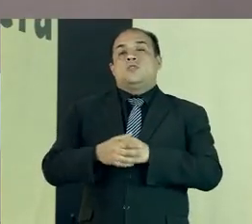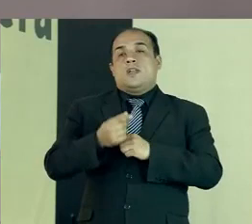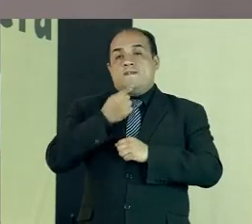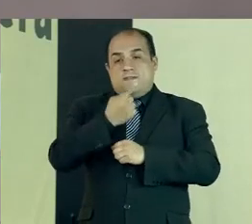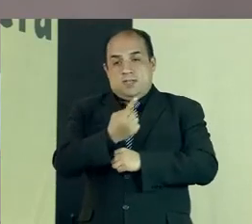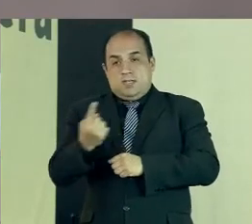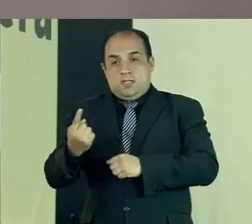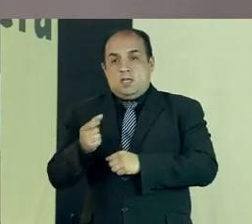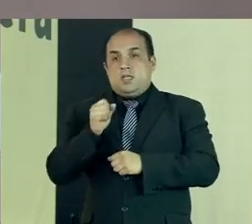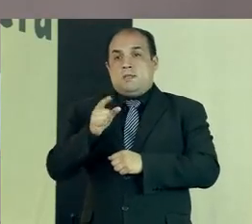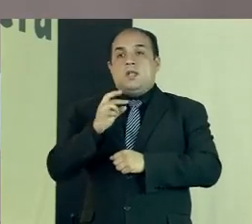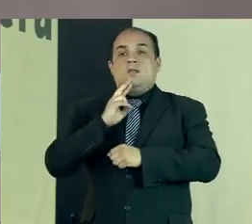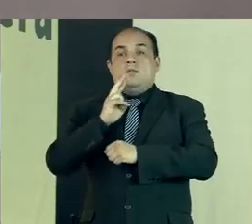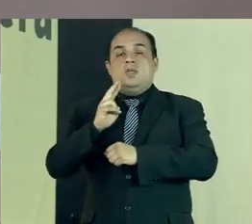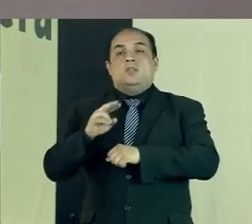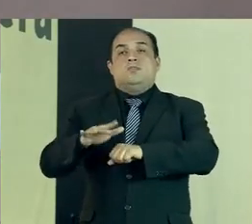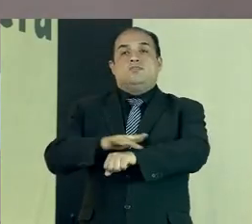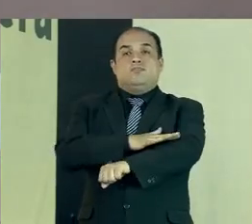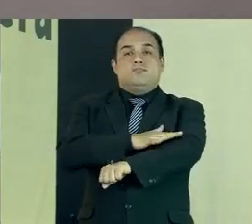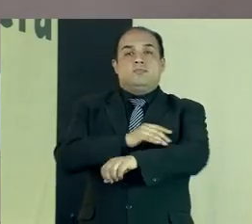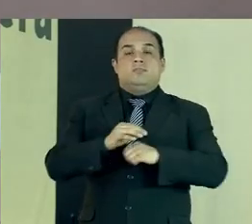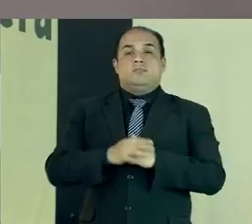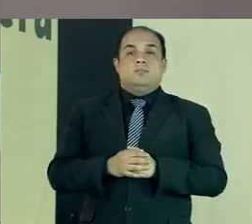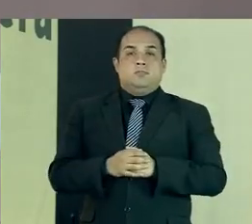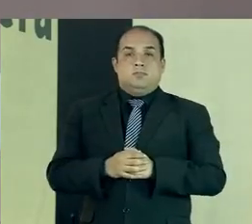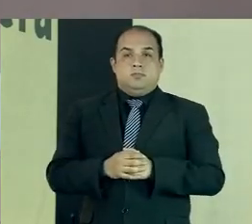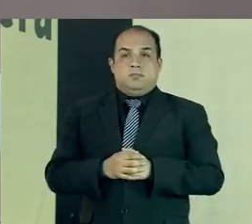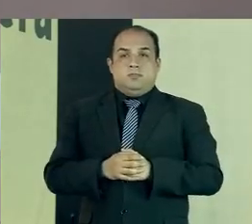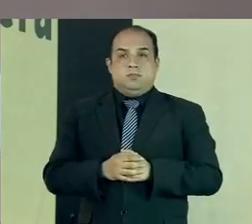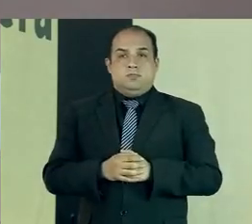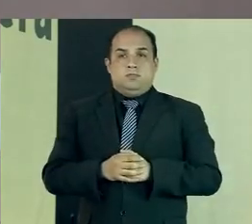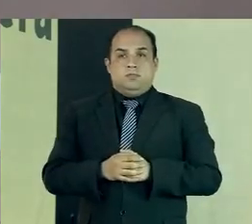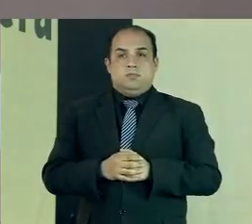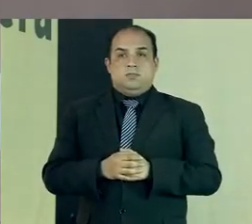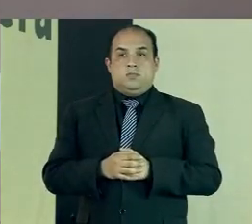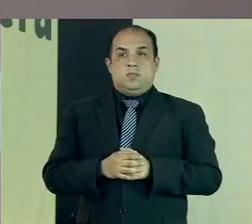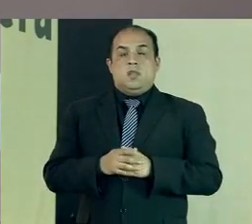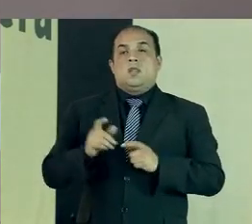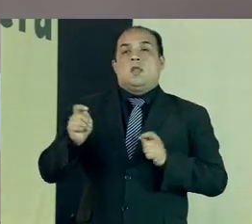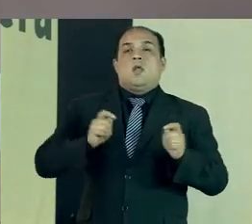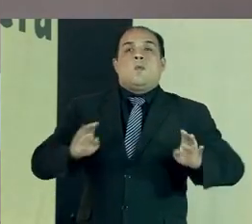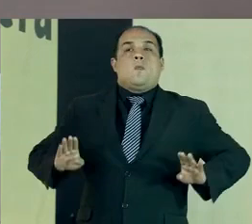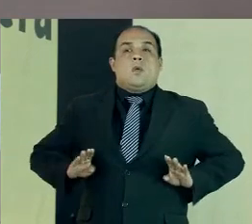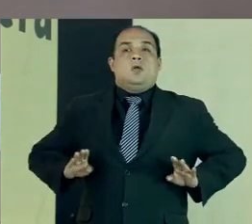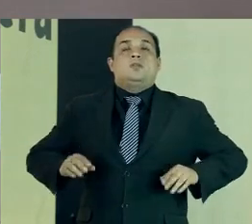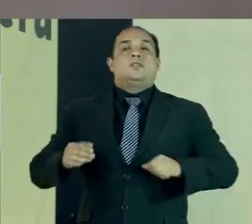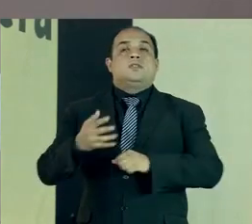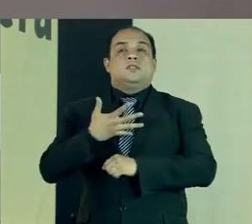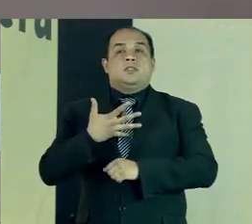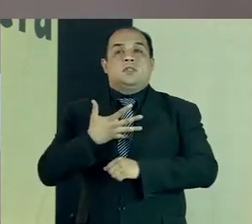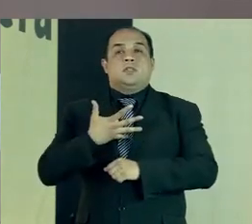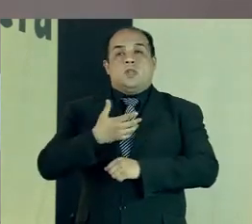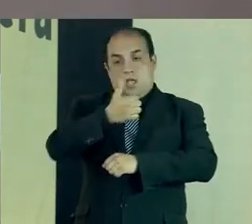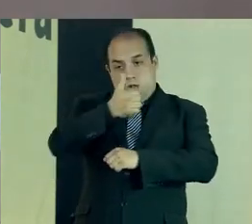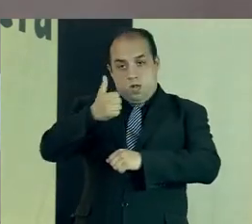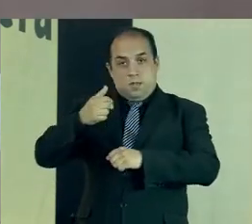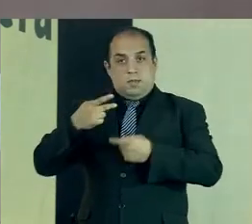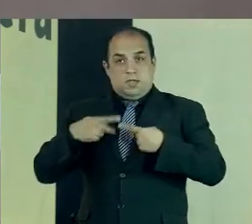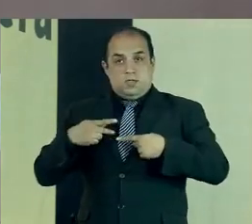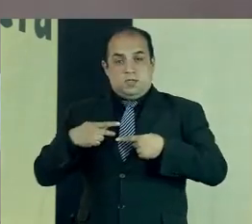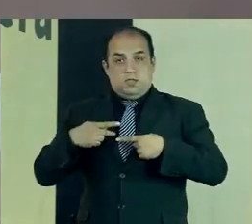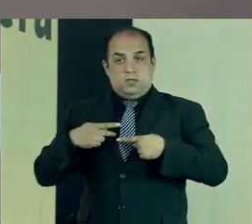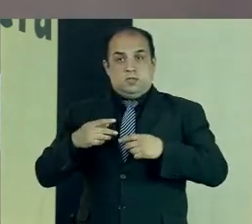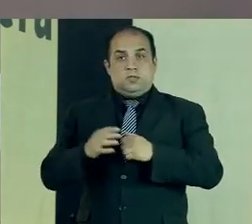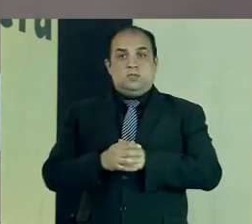entre iguales por los conductuales automáticas que habían superado su